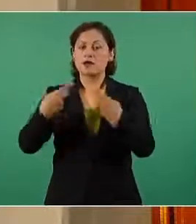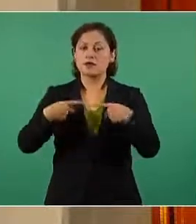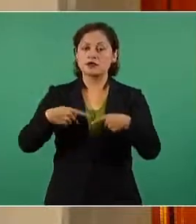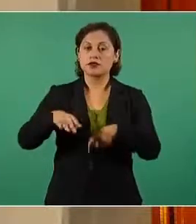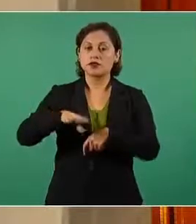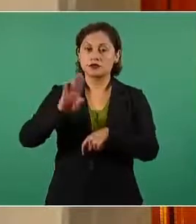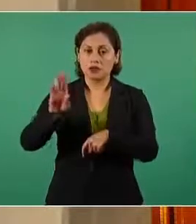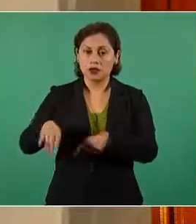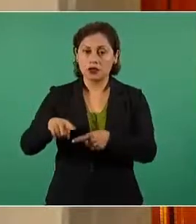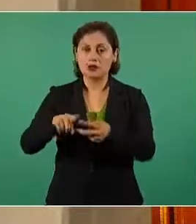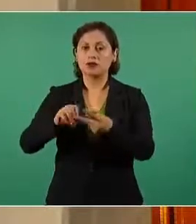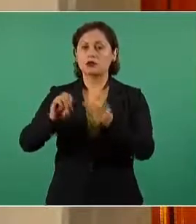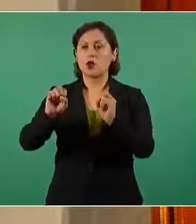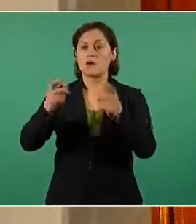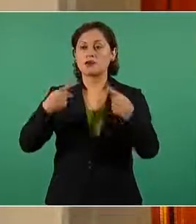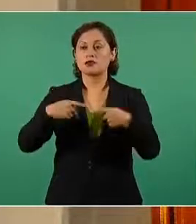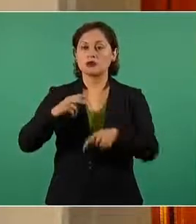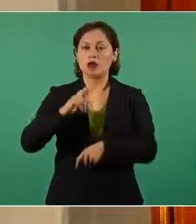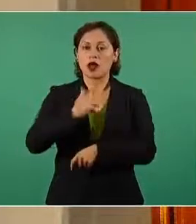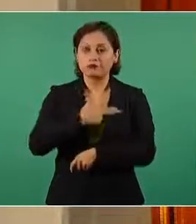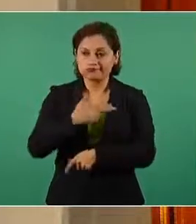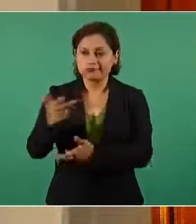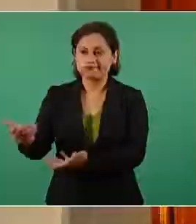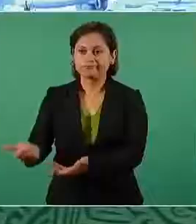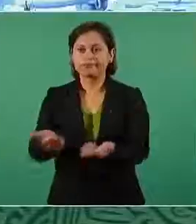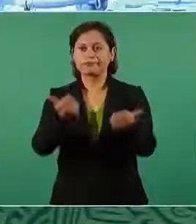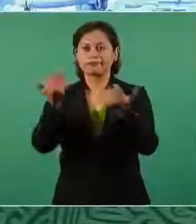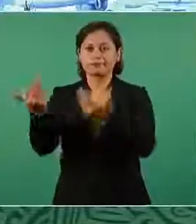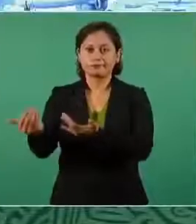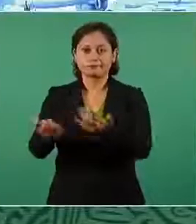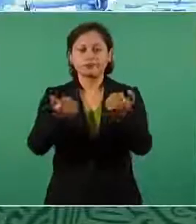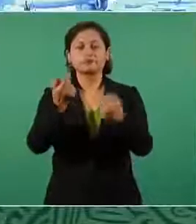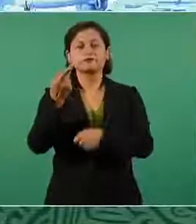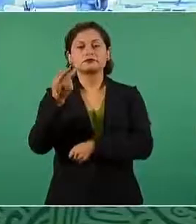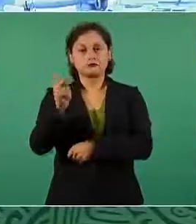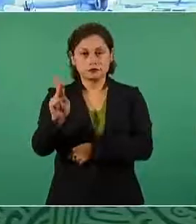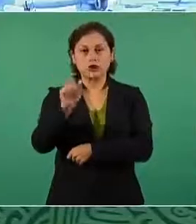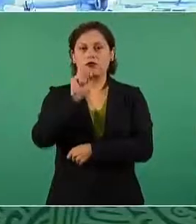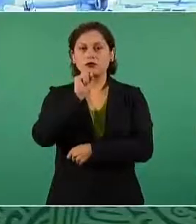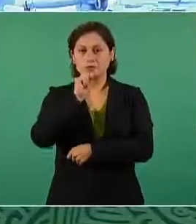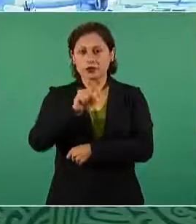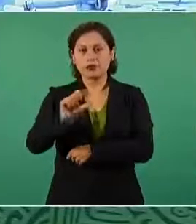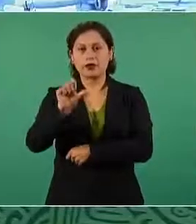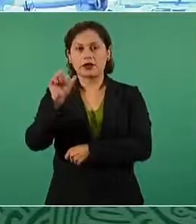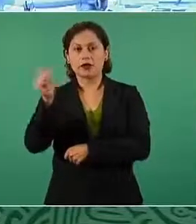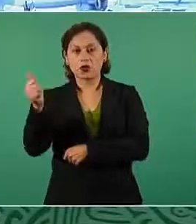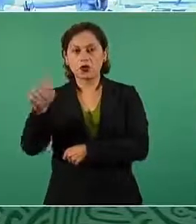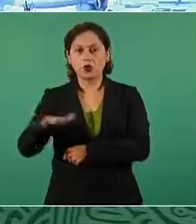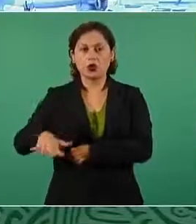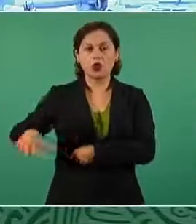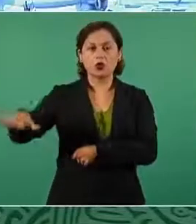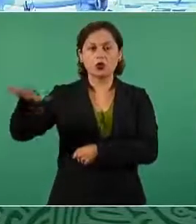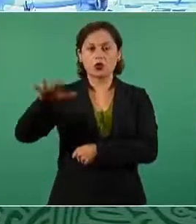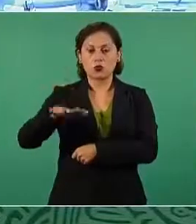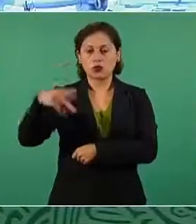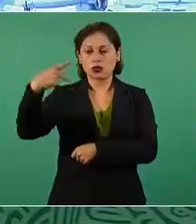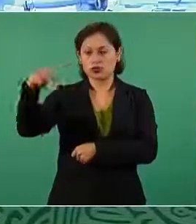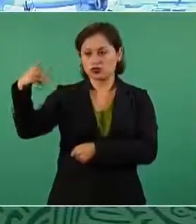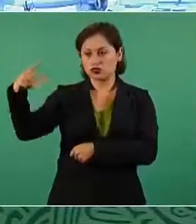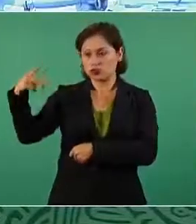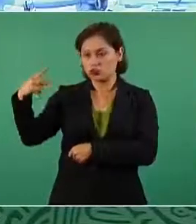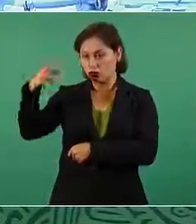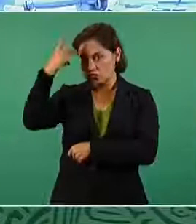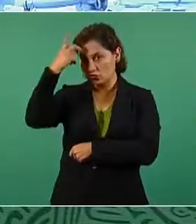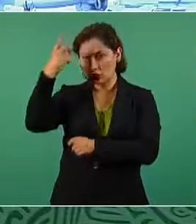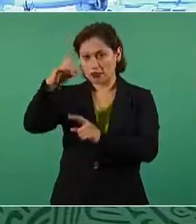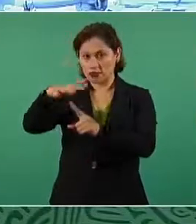heridos, pero se tuvo la ayuda de organizaciones que tiene sus helicópteros